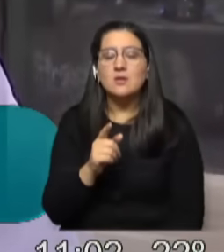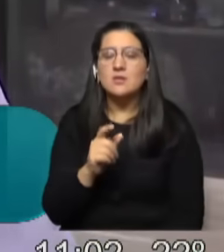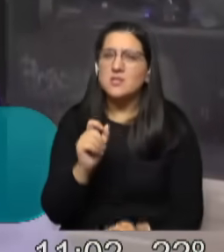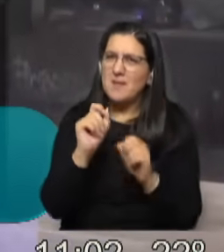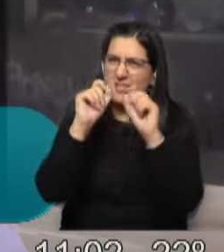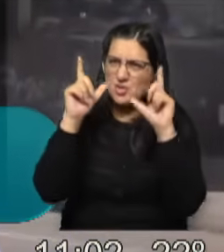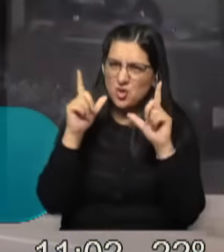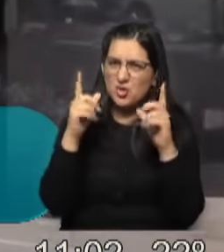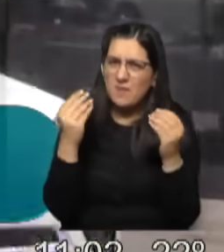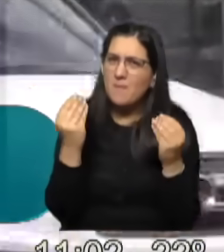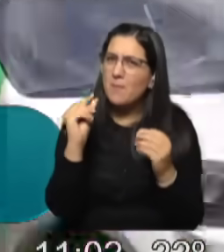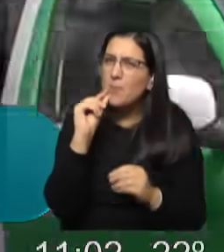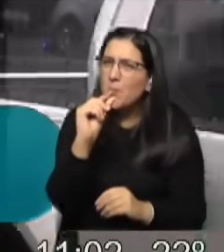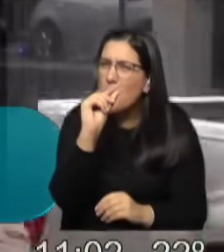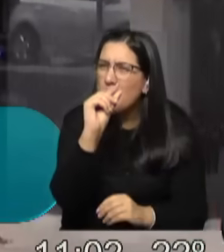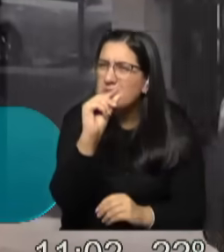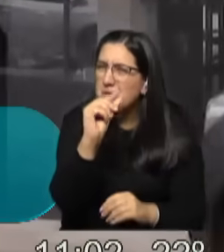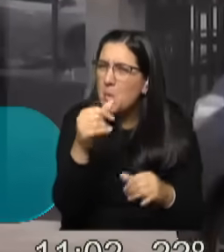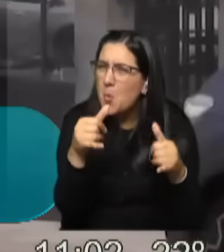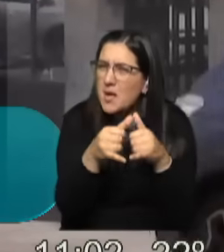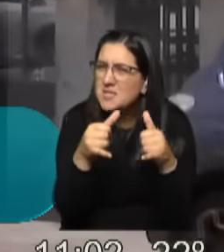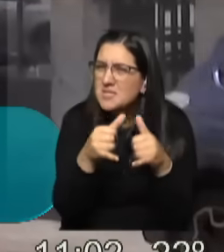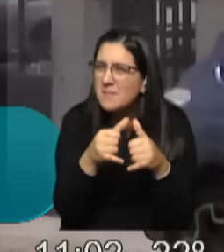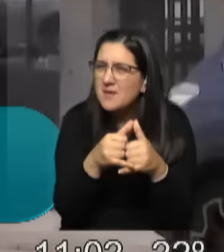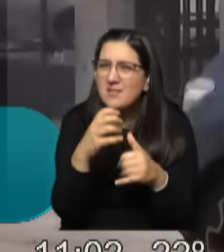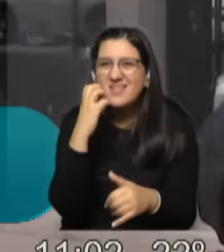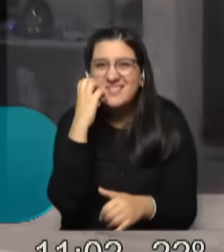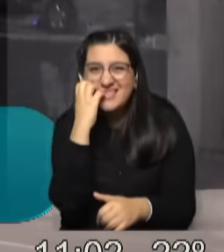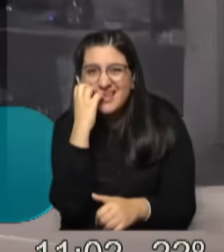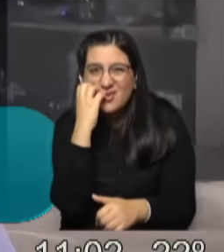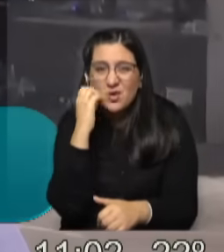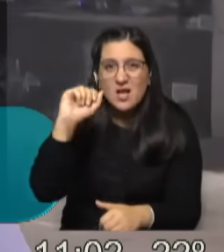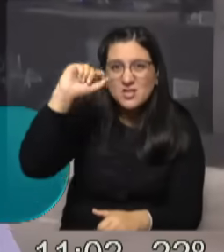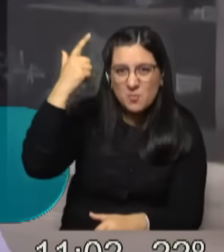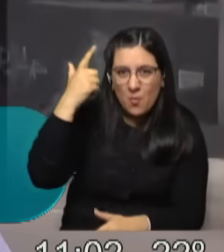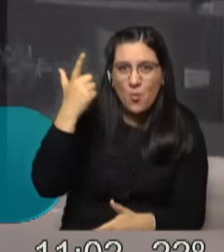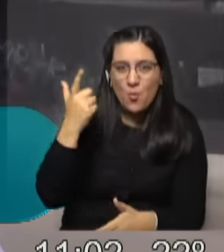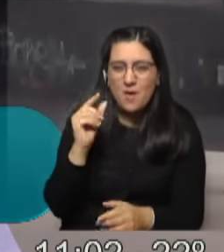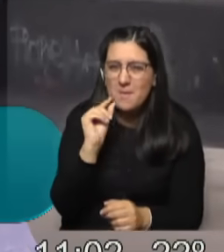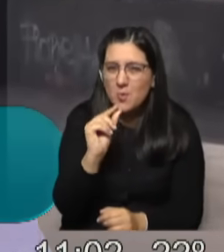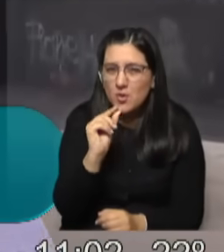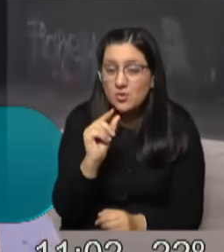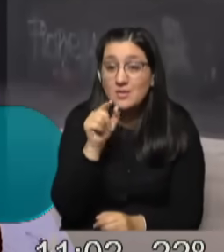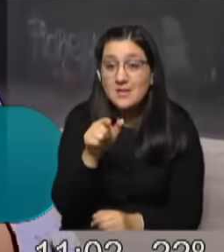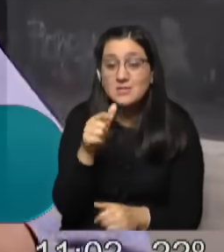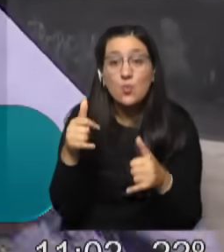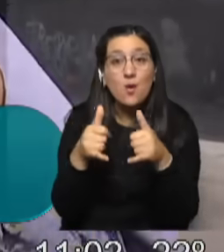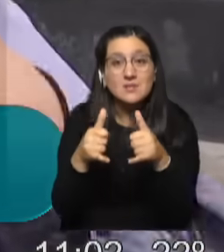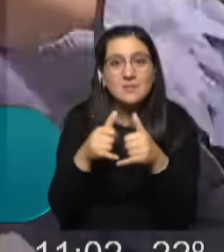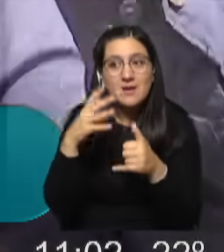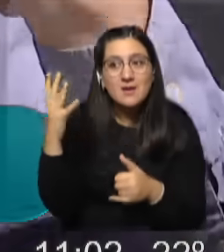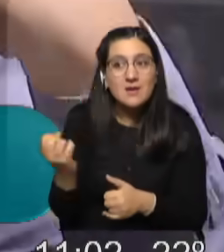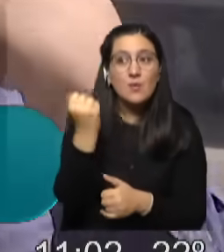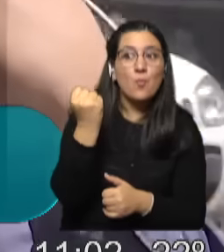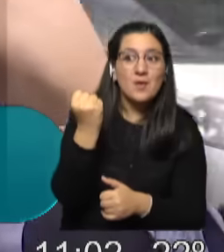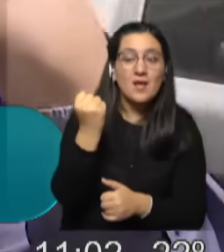es que había muy pocos mensajes entre Astesiano y el presidente de la República, e incluso en esos mensajes recuperados